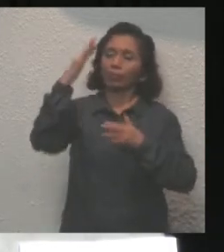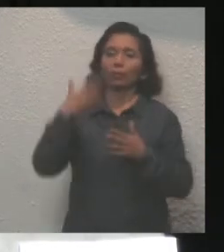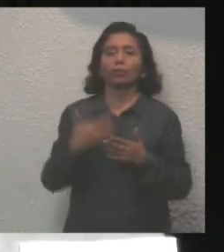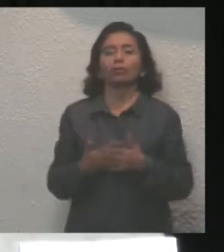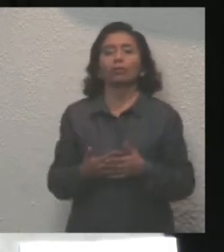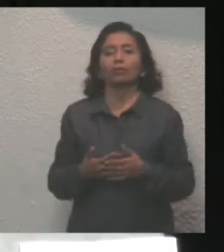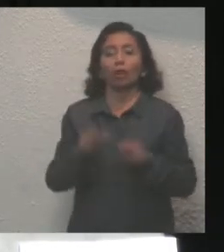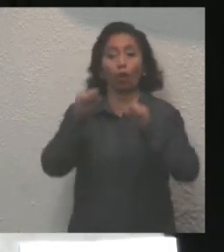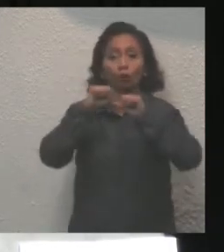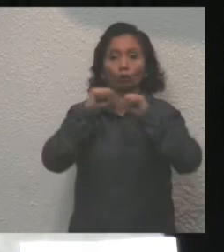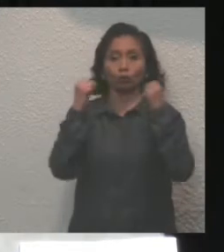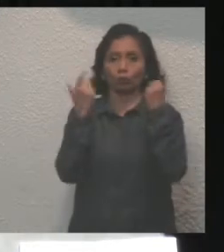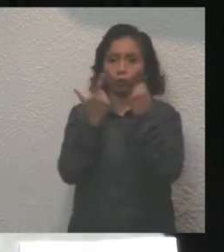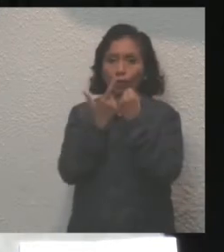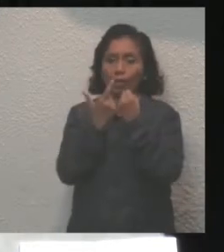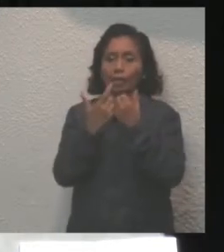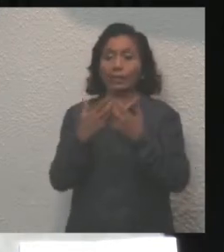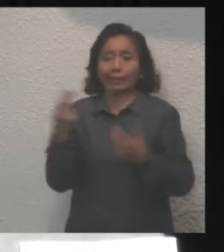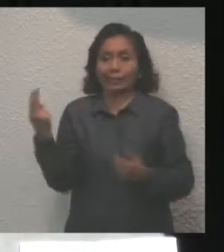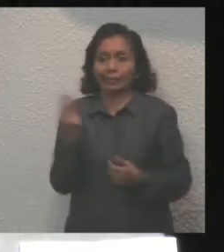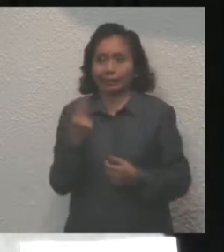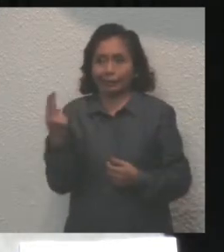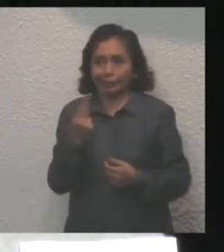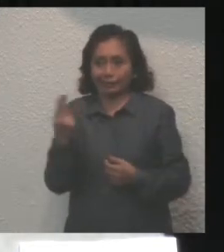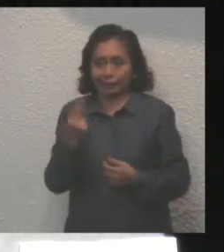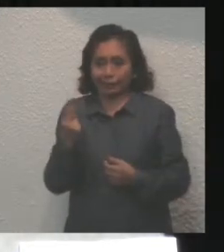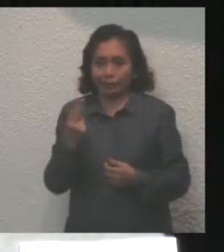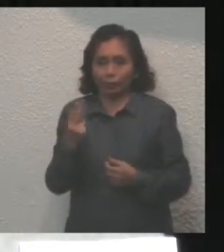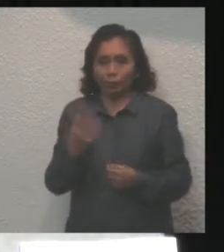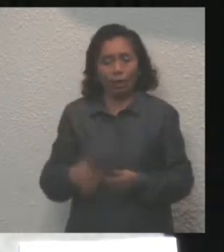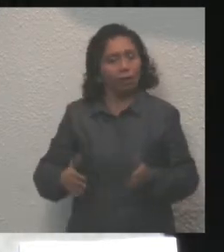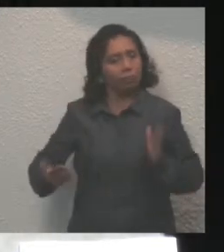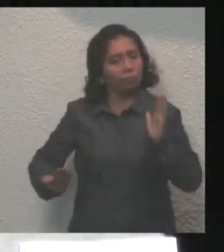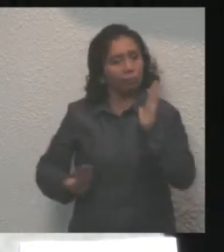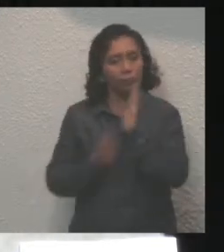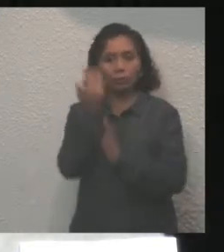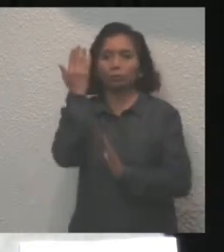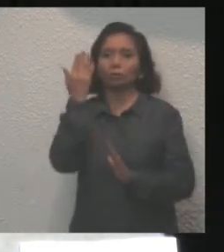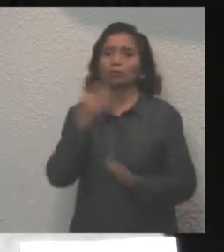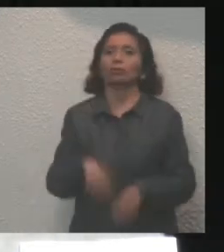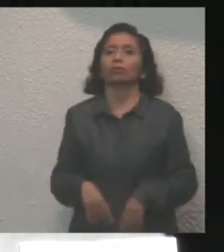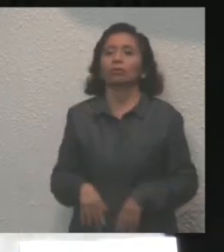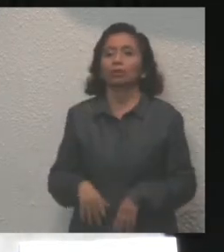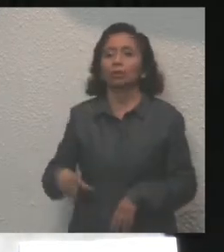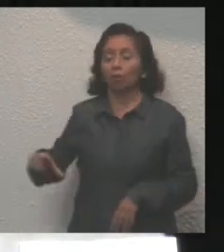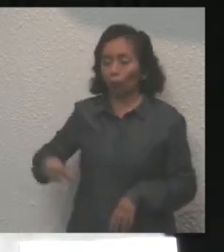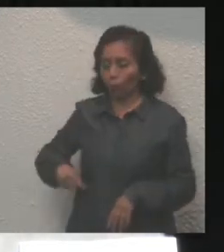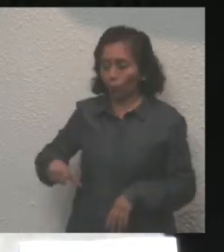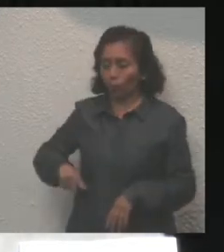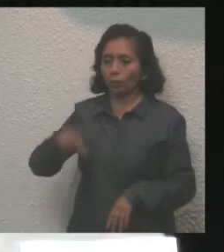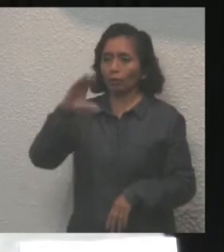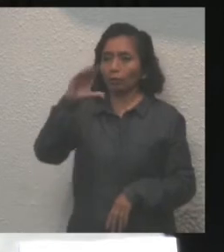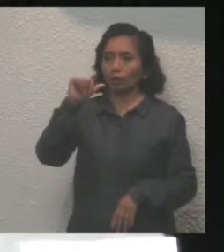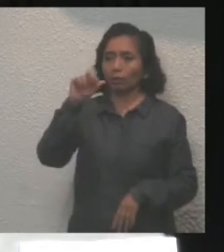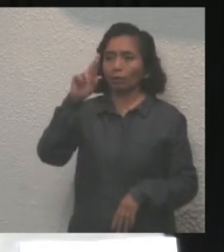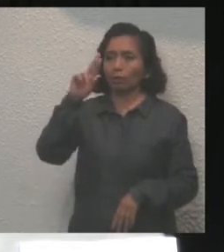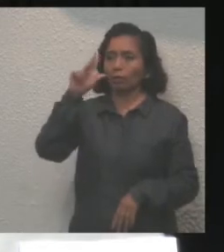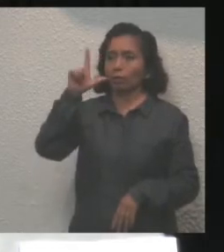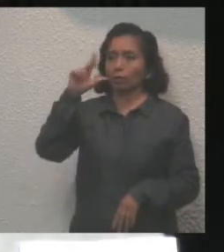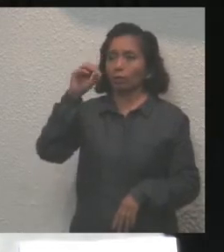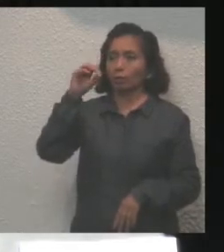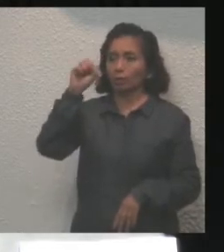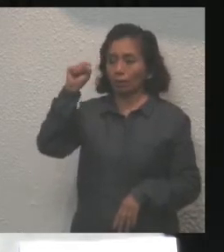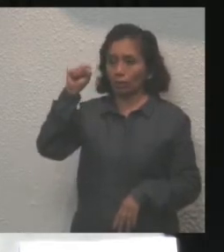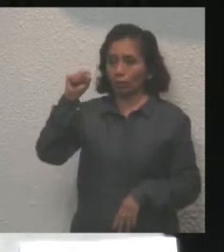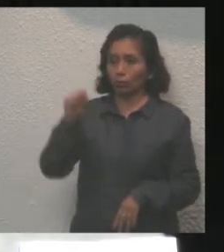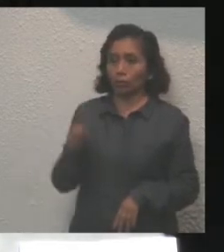económico y social que requerimos para salir adelante. Gobernador Carlos Joaquín, sepa